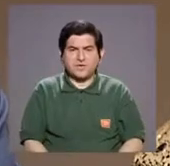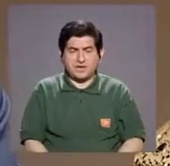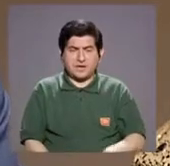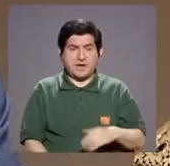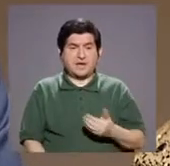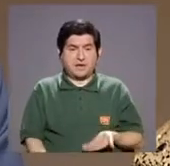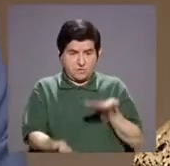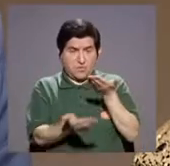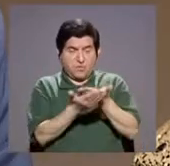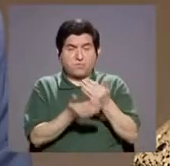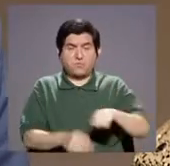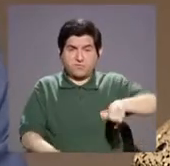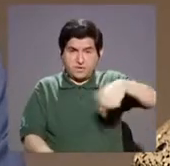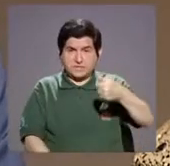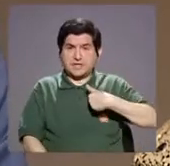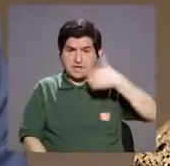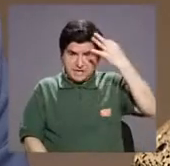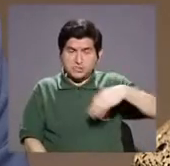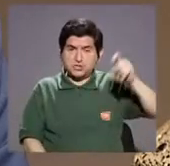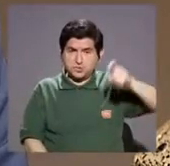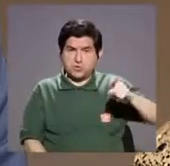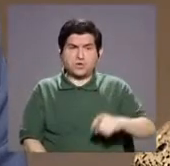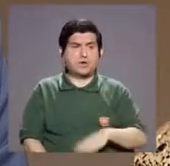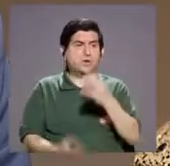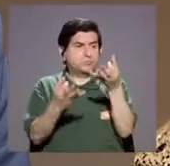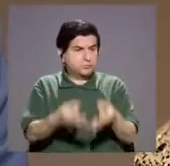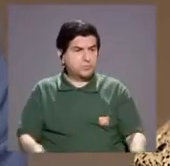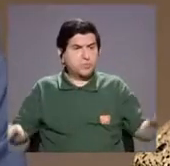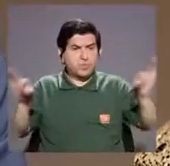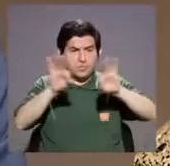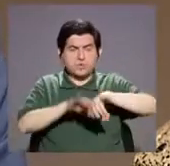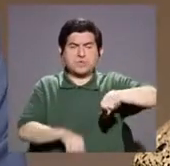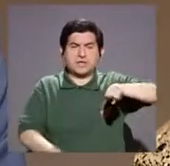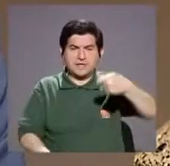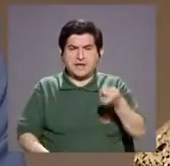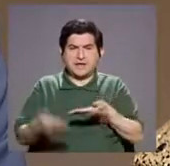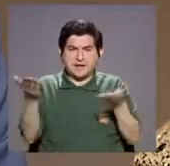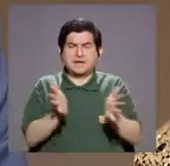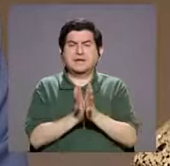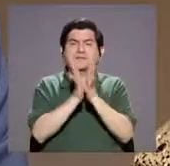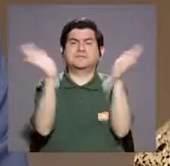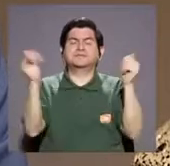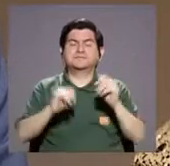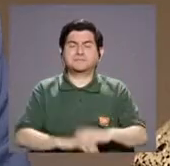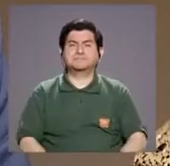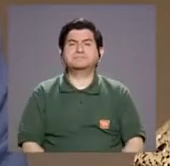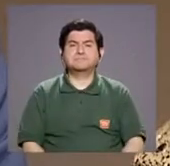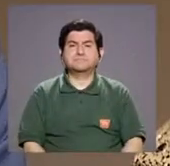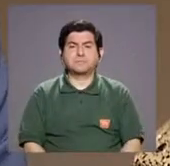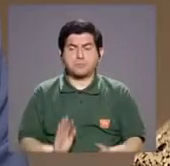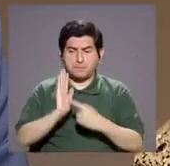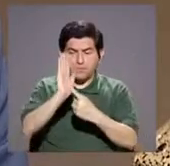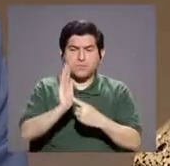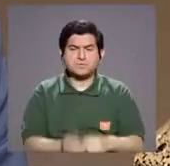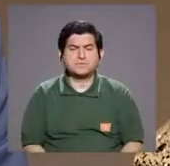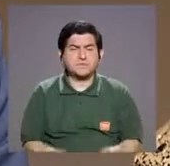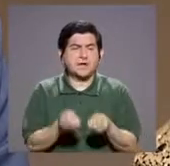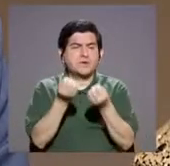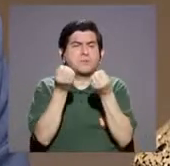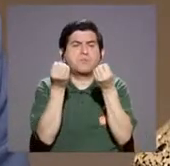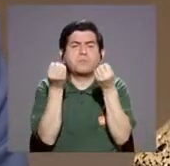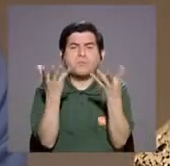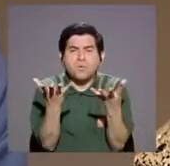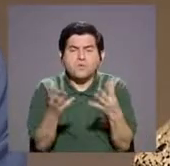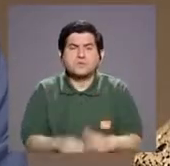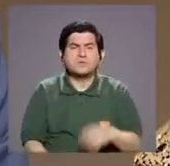de la mano de algo que para mí es fundamental en un canal de servicio público y es que tenemos que presentar esa pluralidad de voces pero